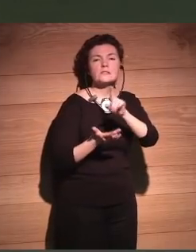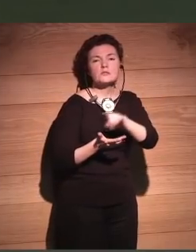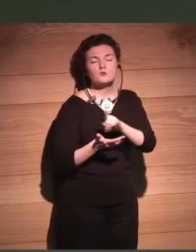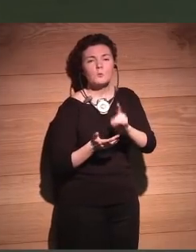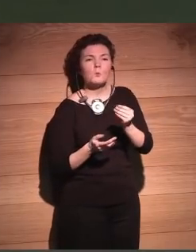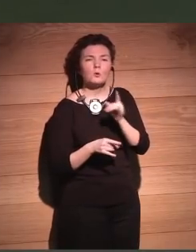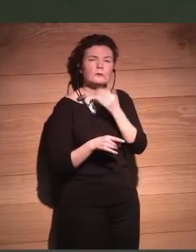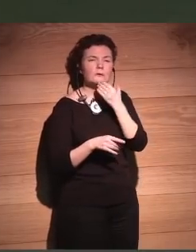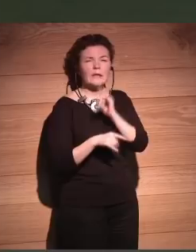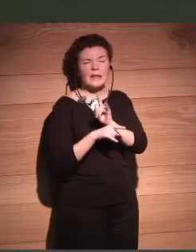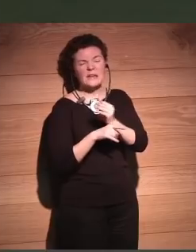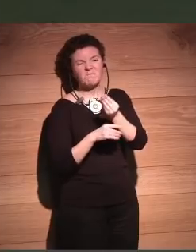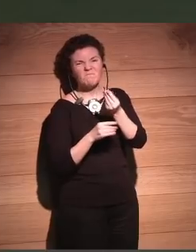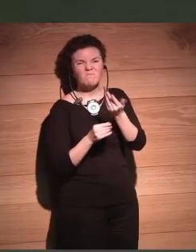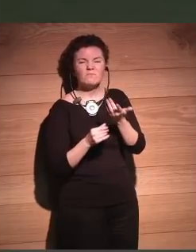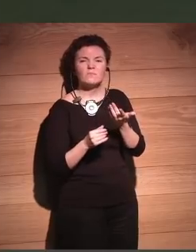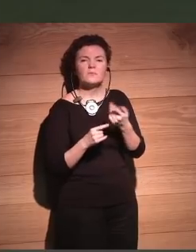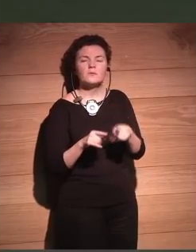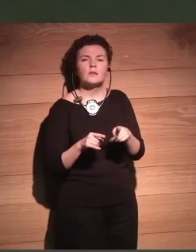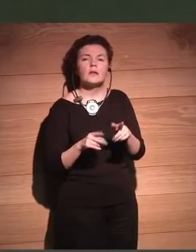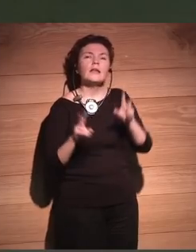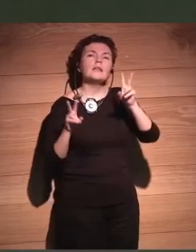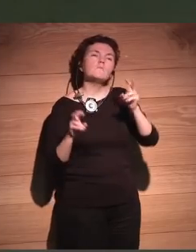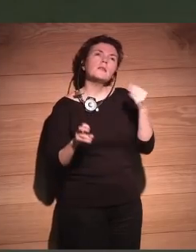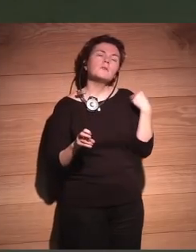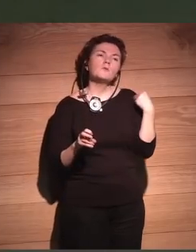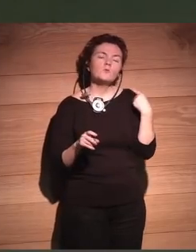pregunta, creo